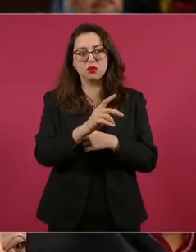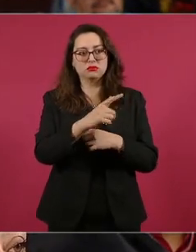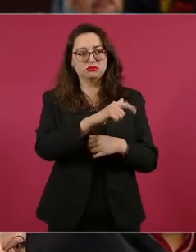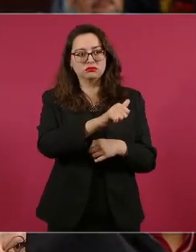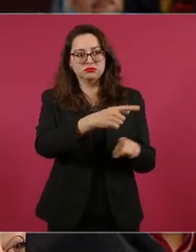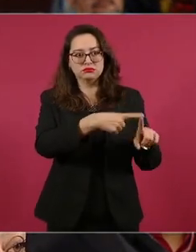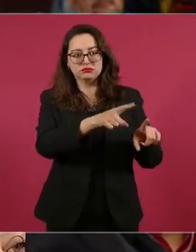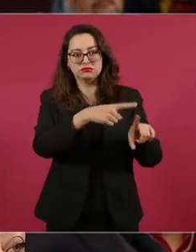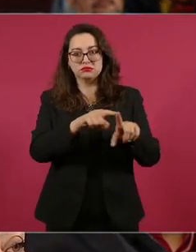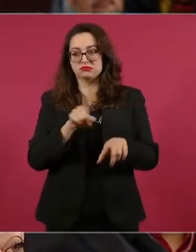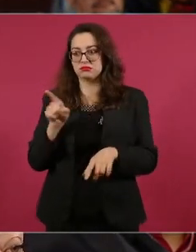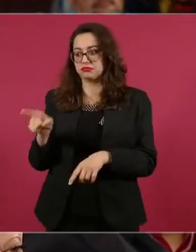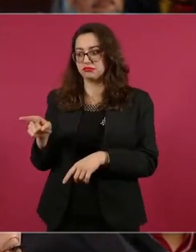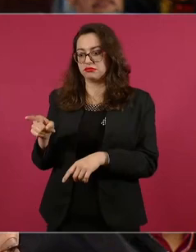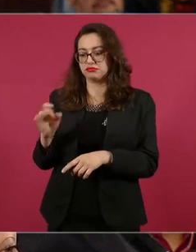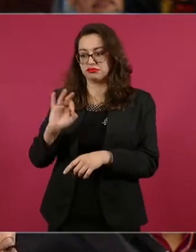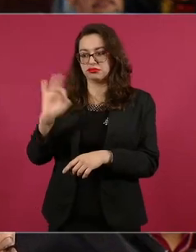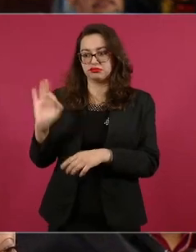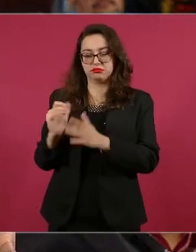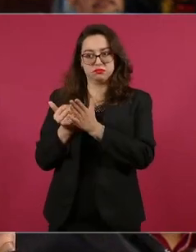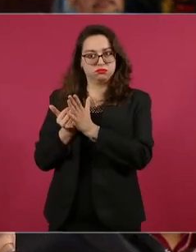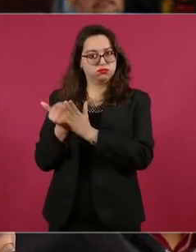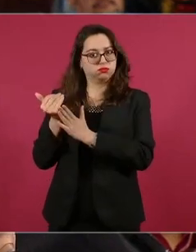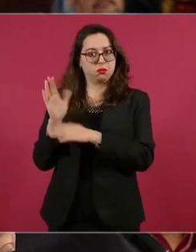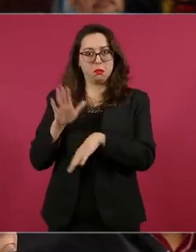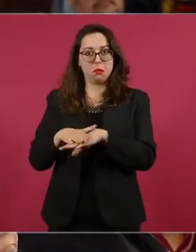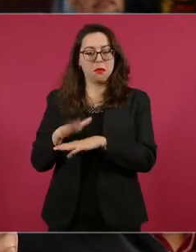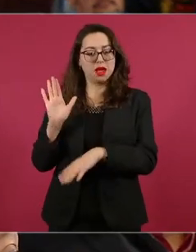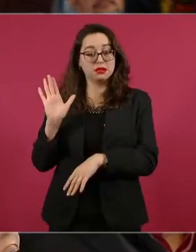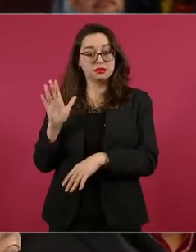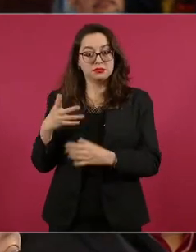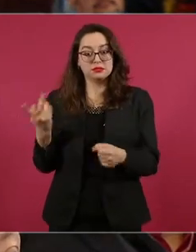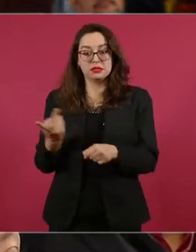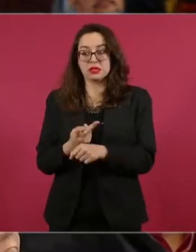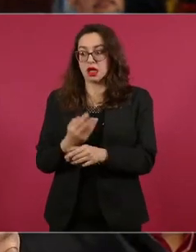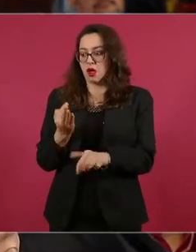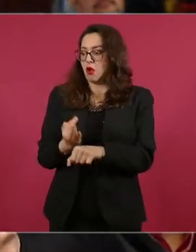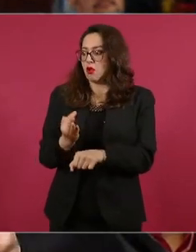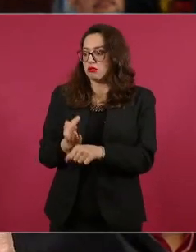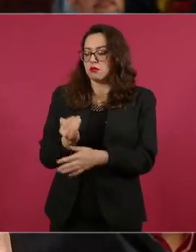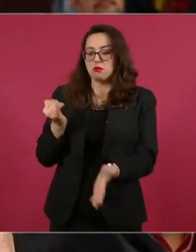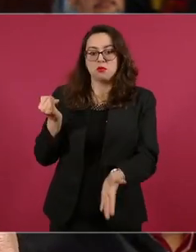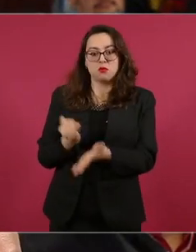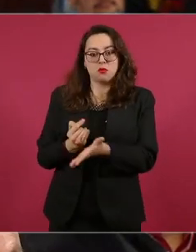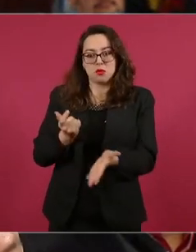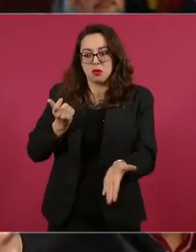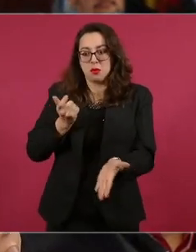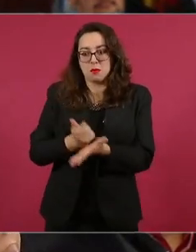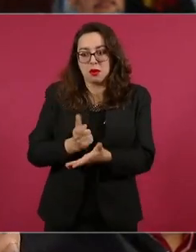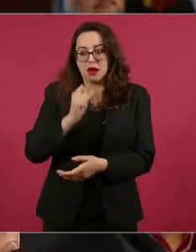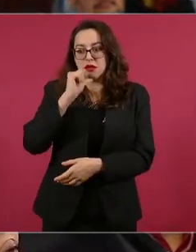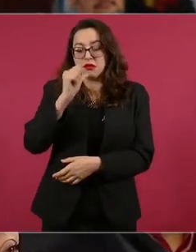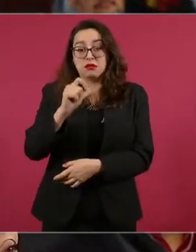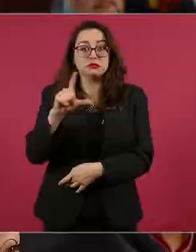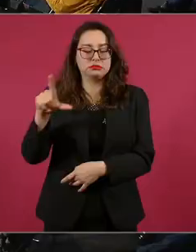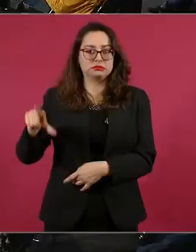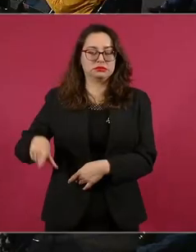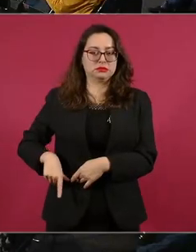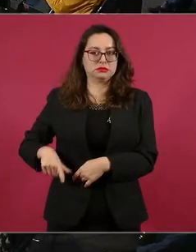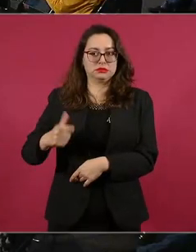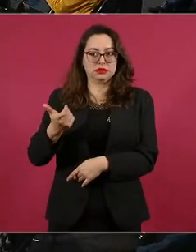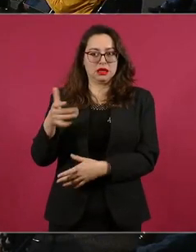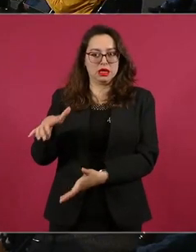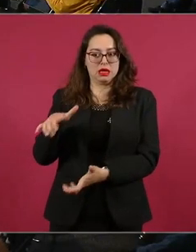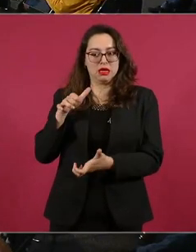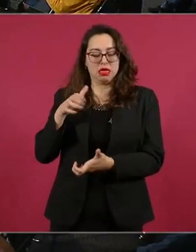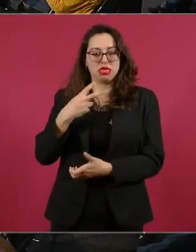esta utilidad compartida. Pemex, del total de fiscal en el 2022,